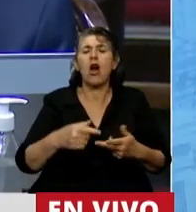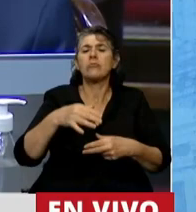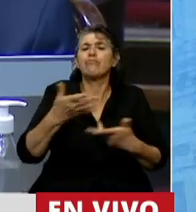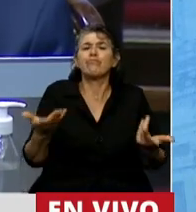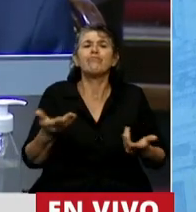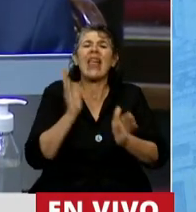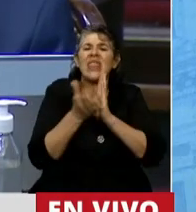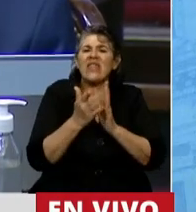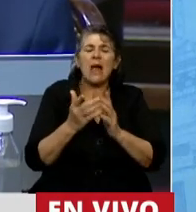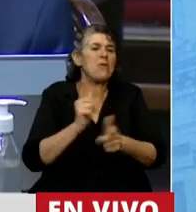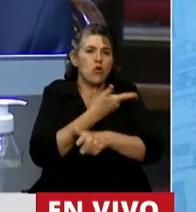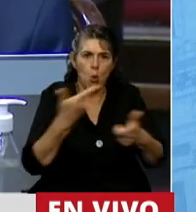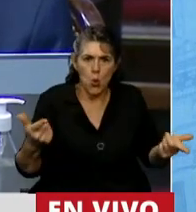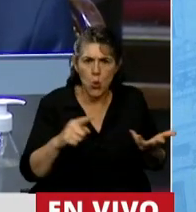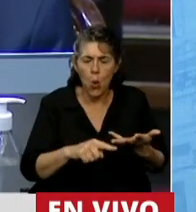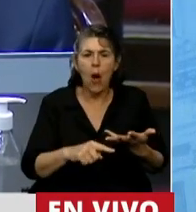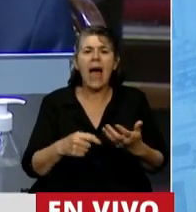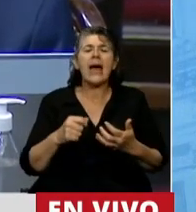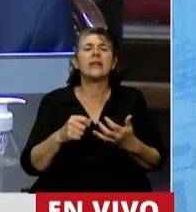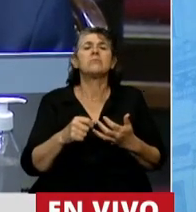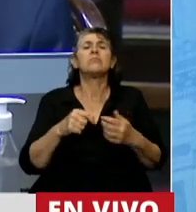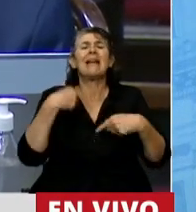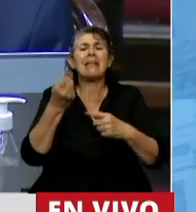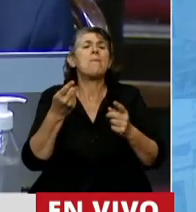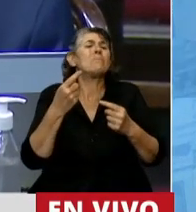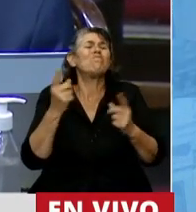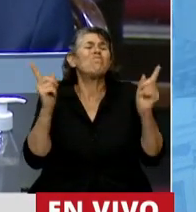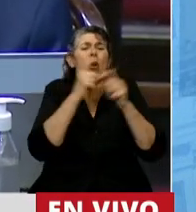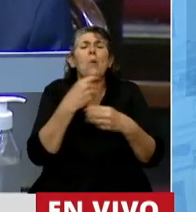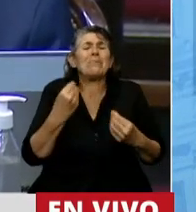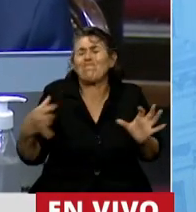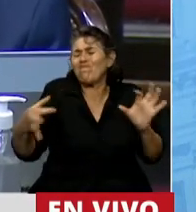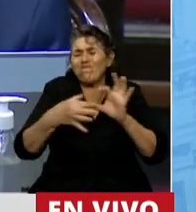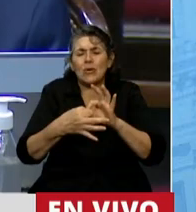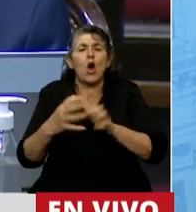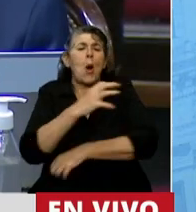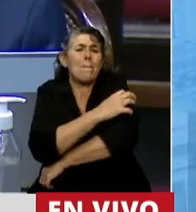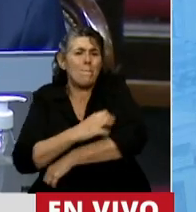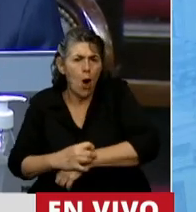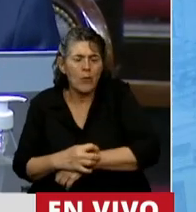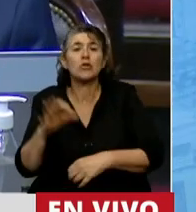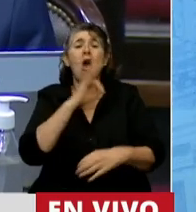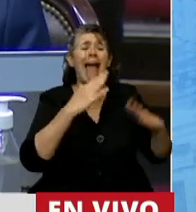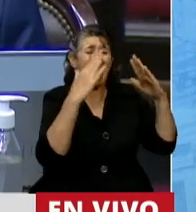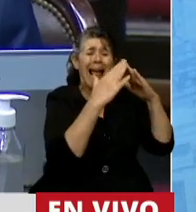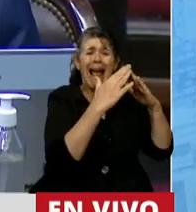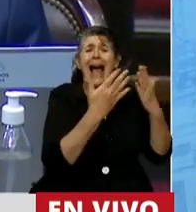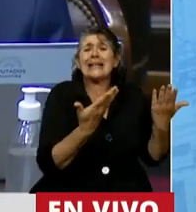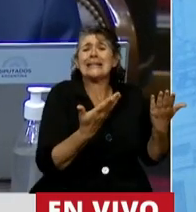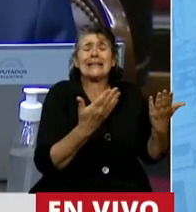enfermedades no tratadas, problemas relacionados con la pobreza, falta de higiene en su hogar,